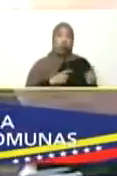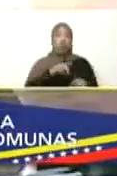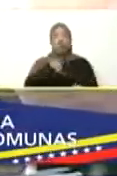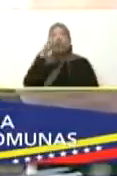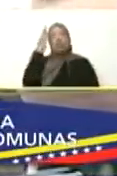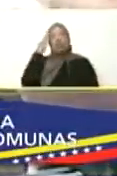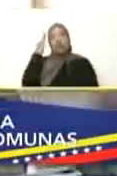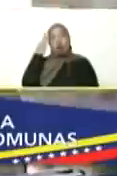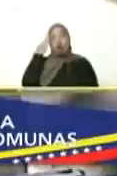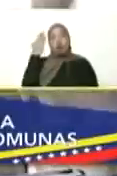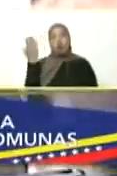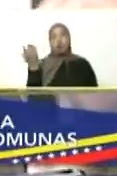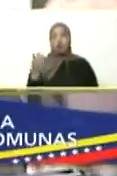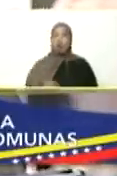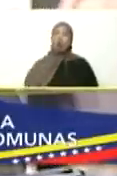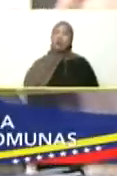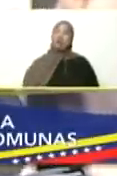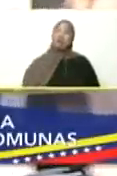conocen.